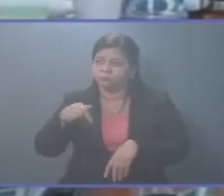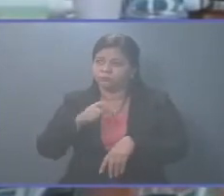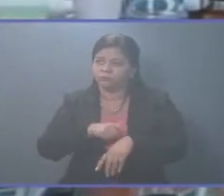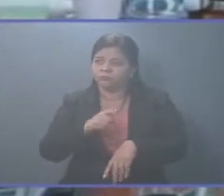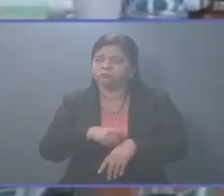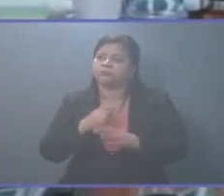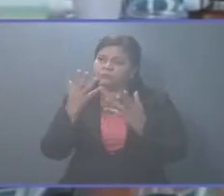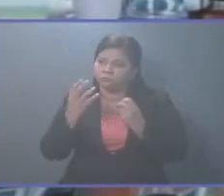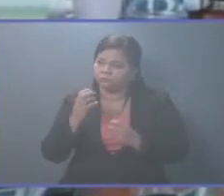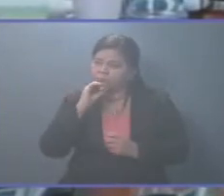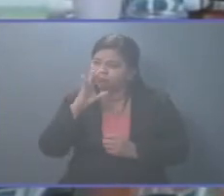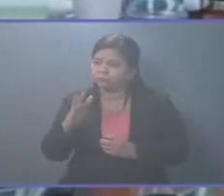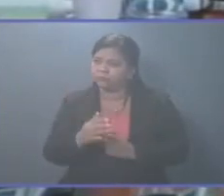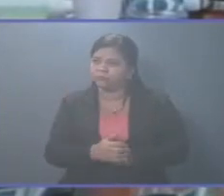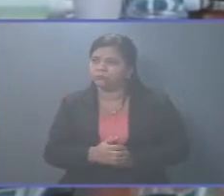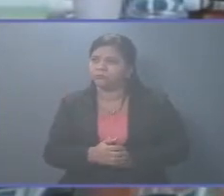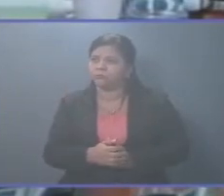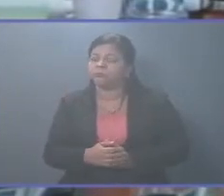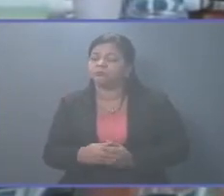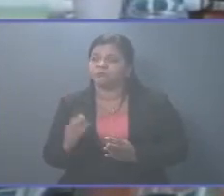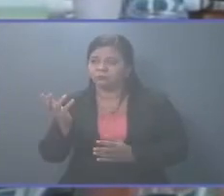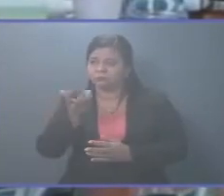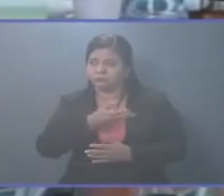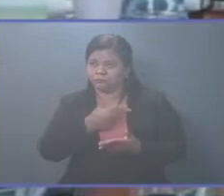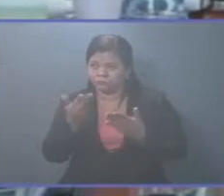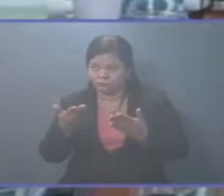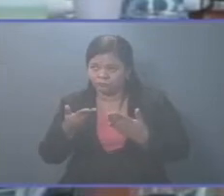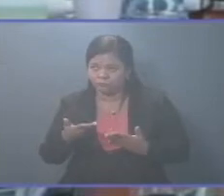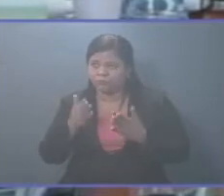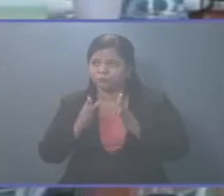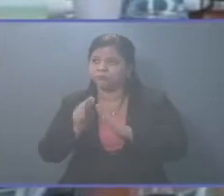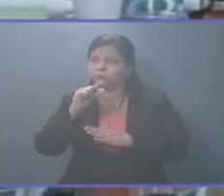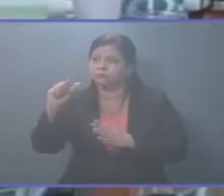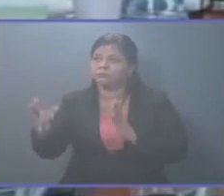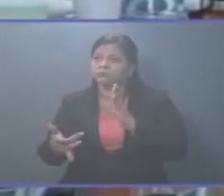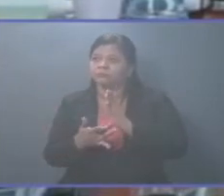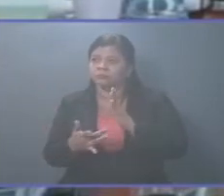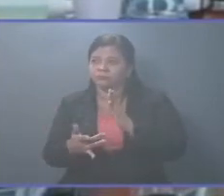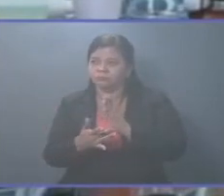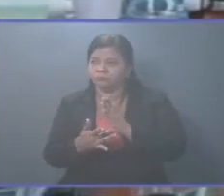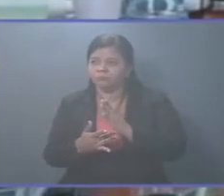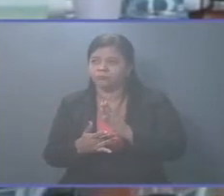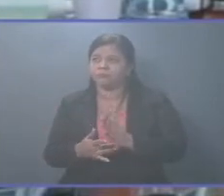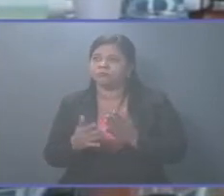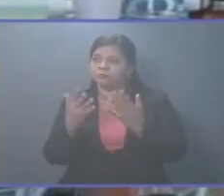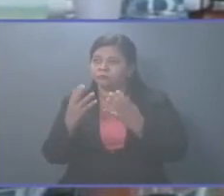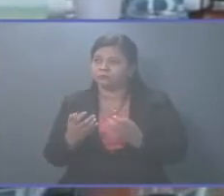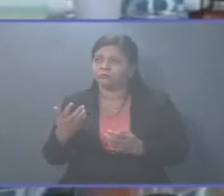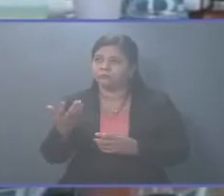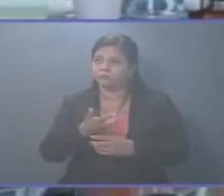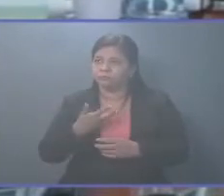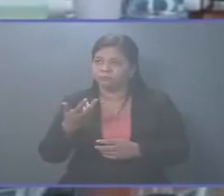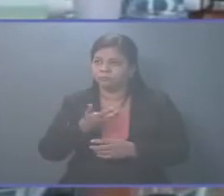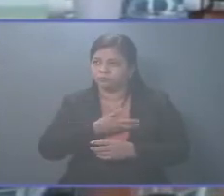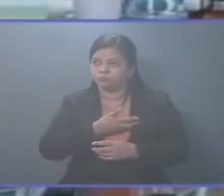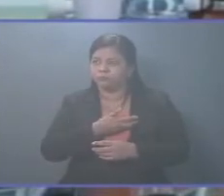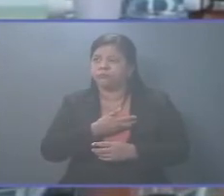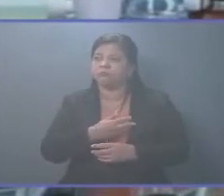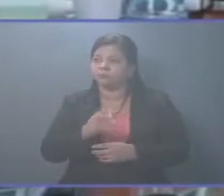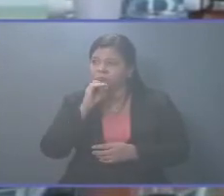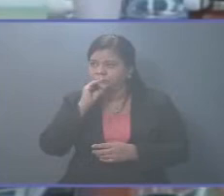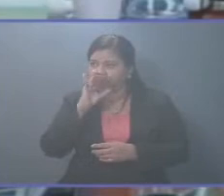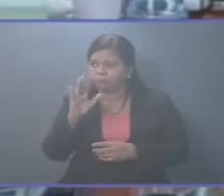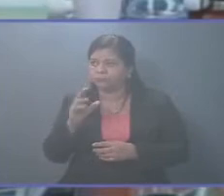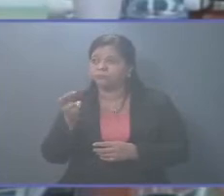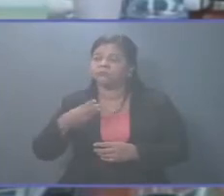lo que quiero llevar es ese punto. Para eso también servimos como entes técnicos, a revisar esa literatura y decirle al